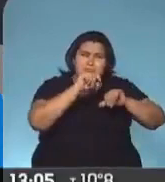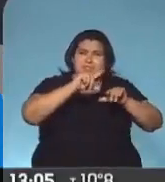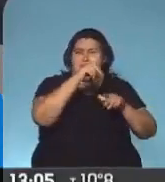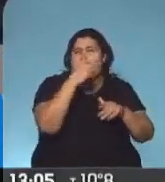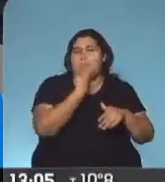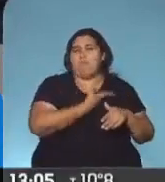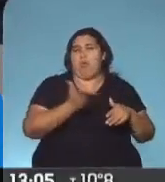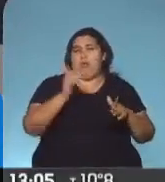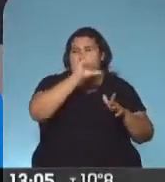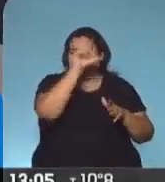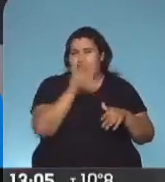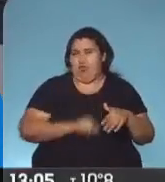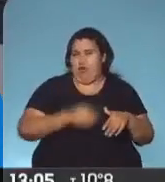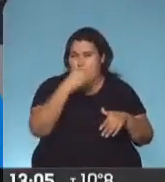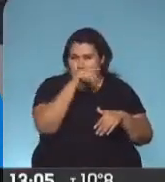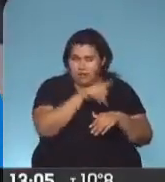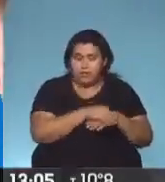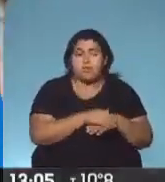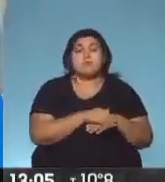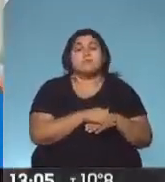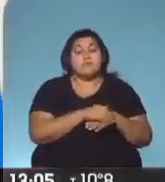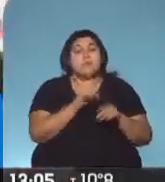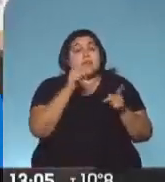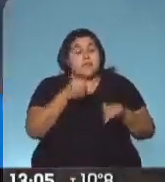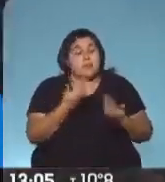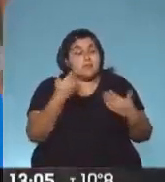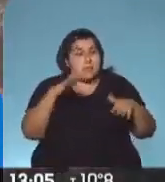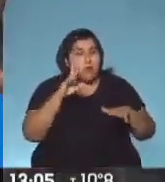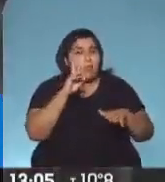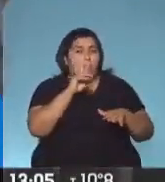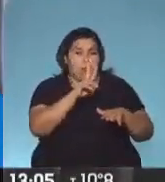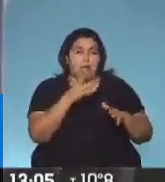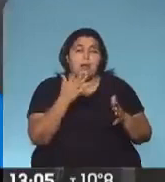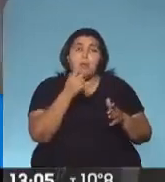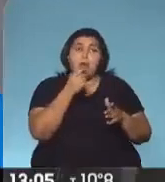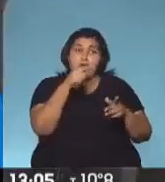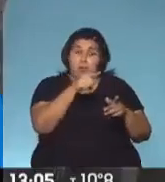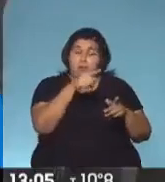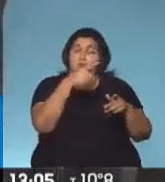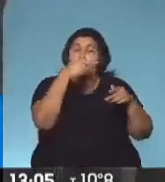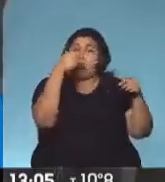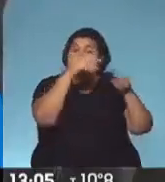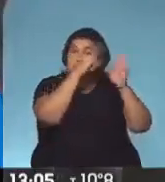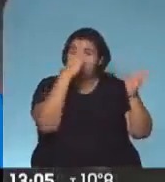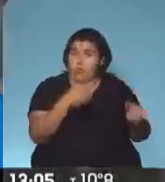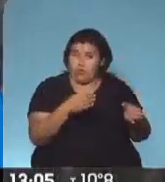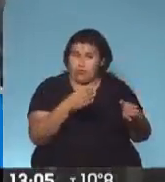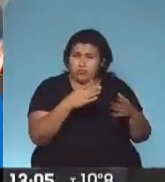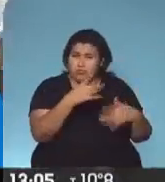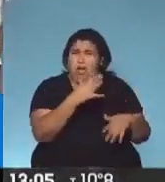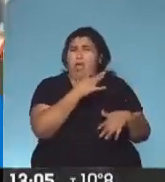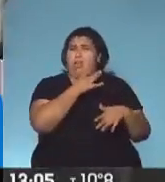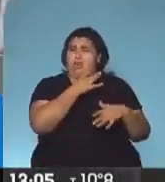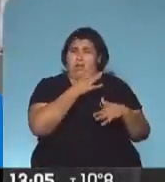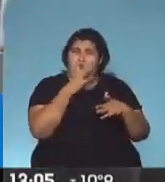país también se está viendo la posibilidad en el caso que el instituto no pueda dar con todo lo que se